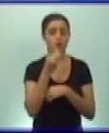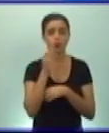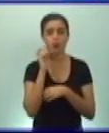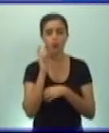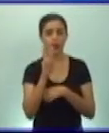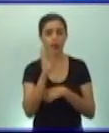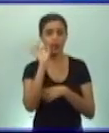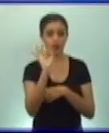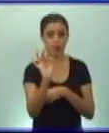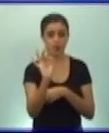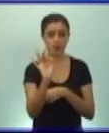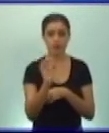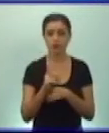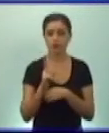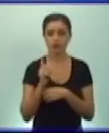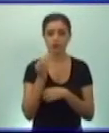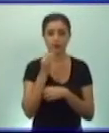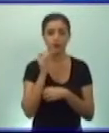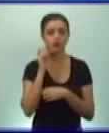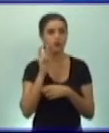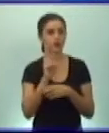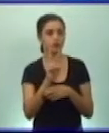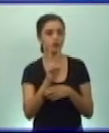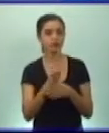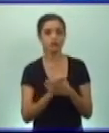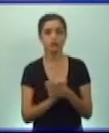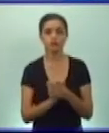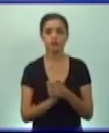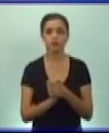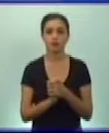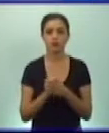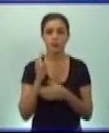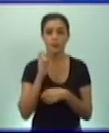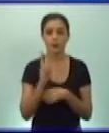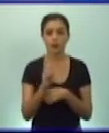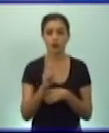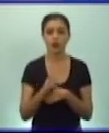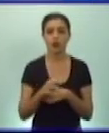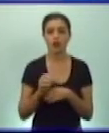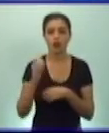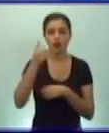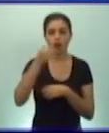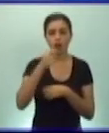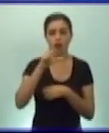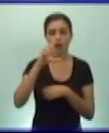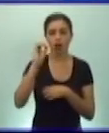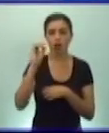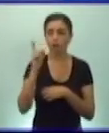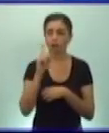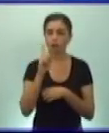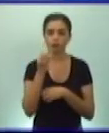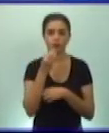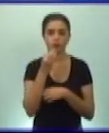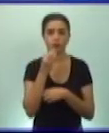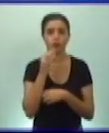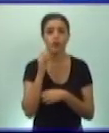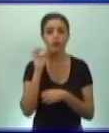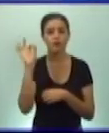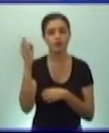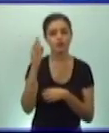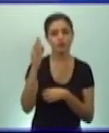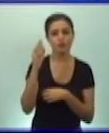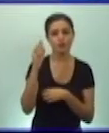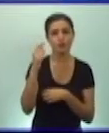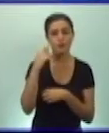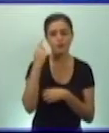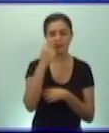así, a simple vista. Mire el halo, pero no el sol, porque puede ser peligroso para la retina. Y si